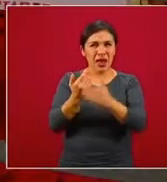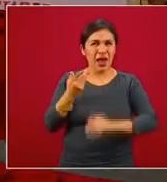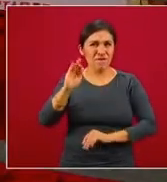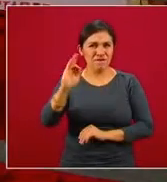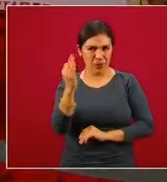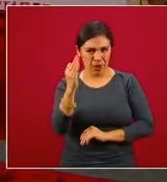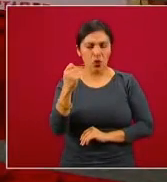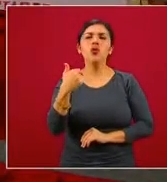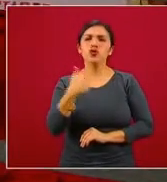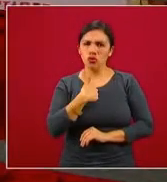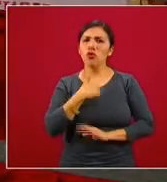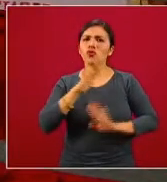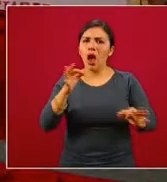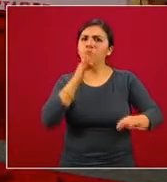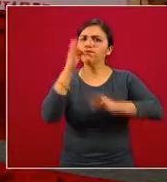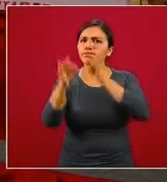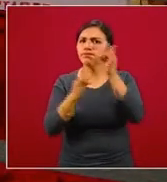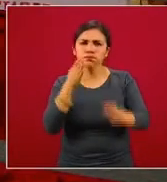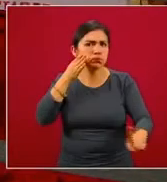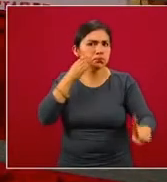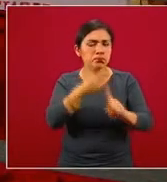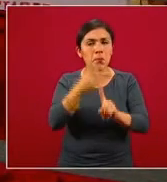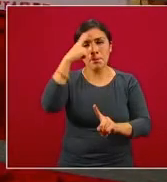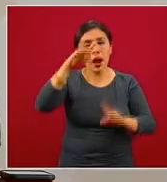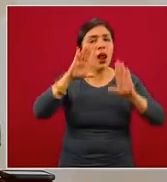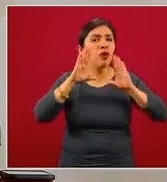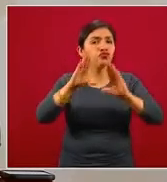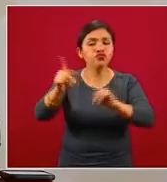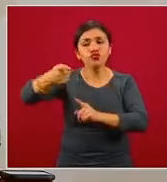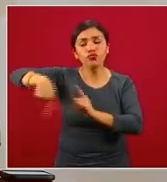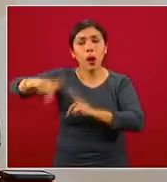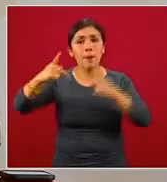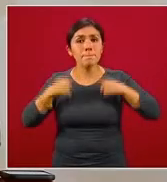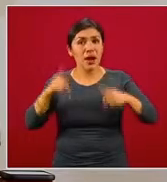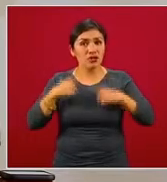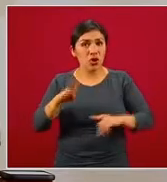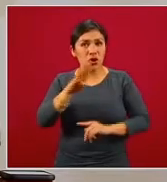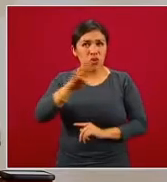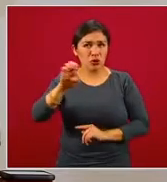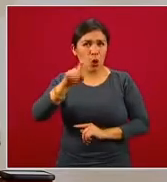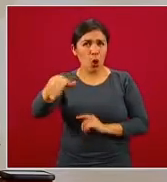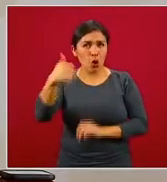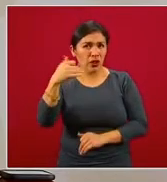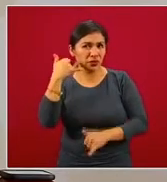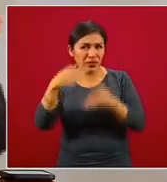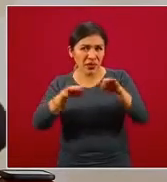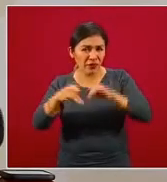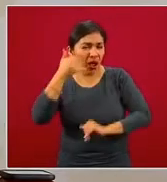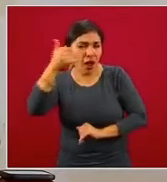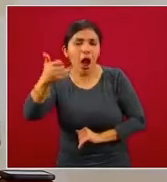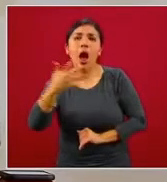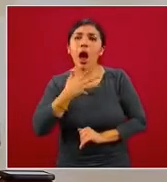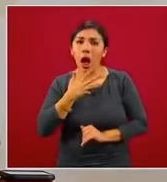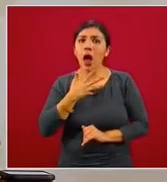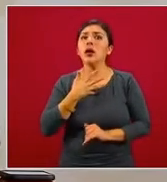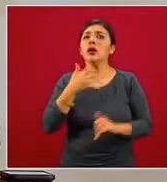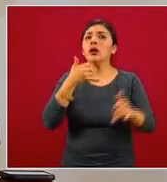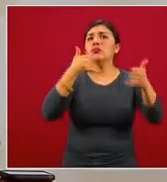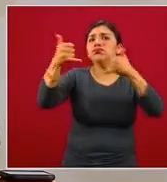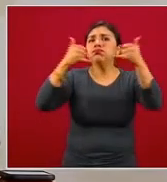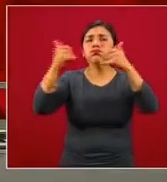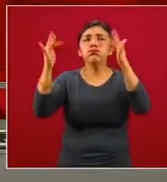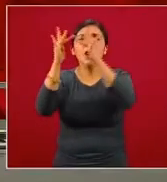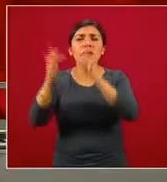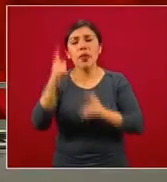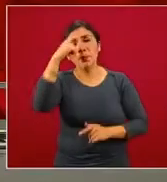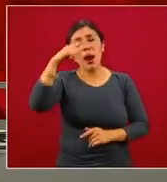hicimos several un weeks ago, since the ejercicio very específico de early entrenar preparation al stages, personal del 911. we Existe una provided red de training, centros specific reguladores de training for urgencias